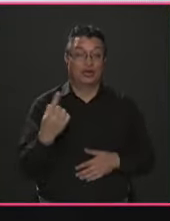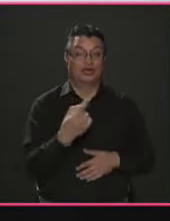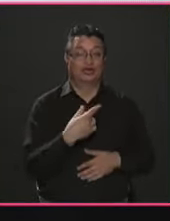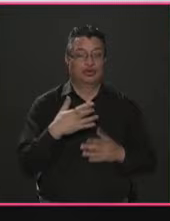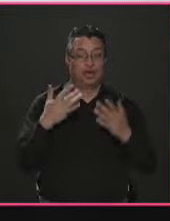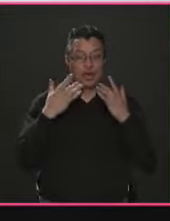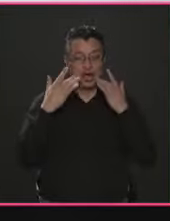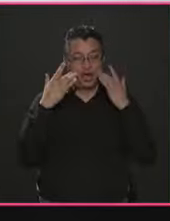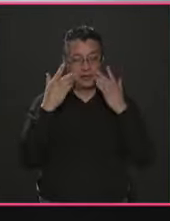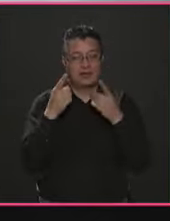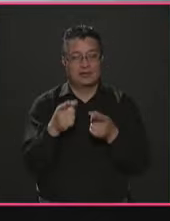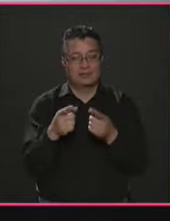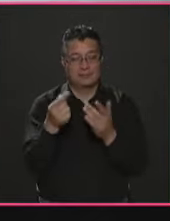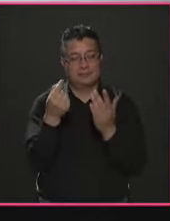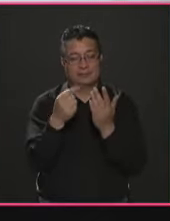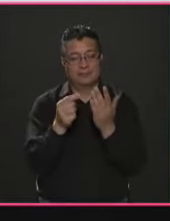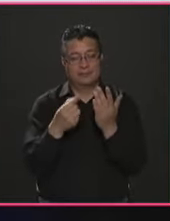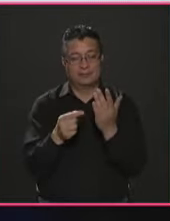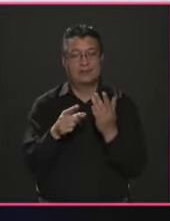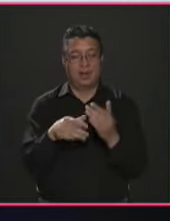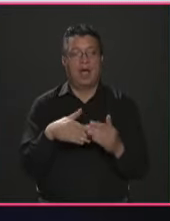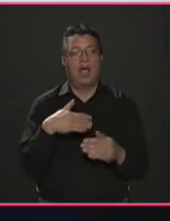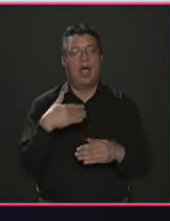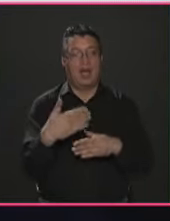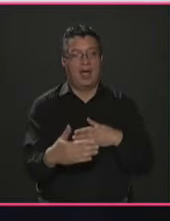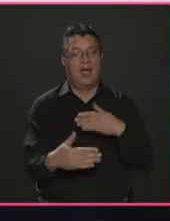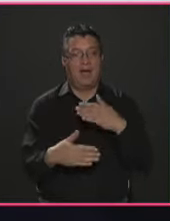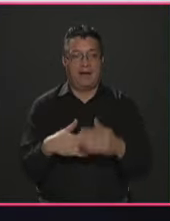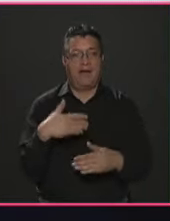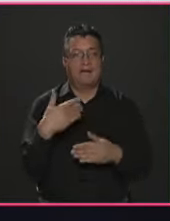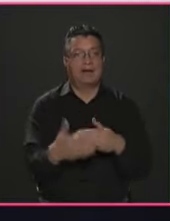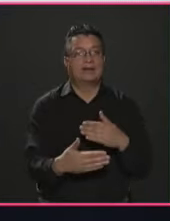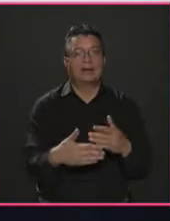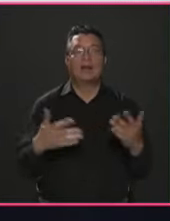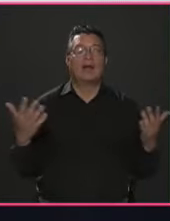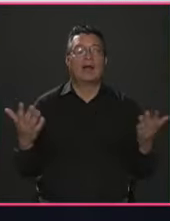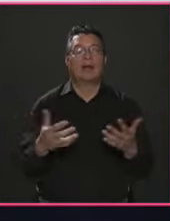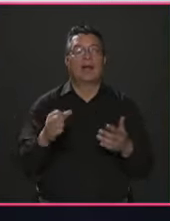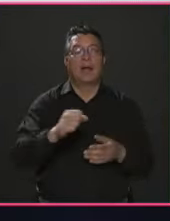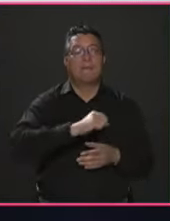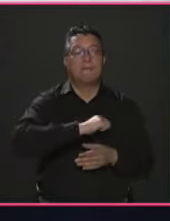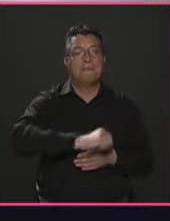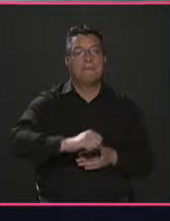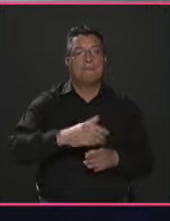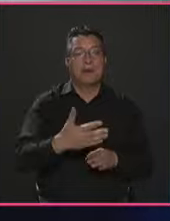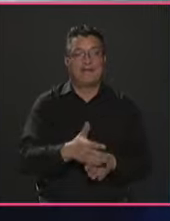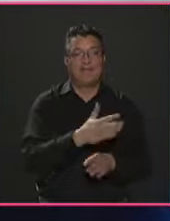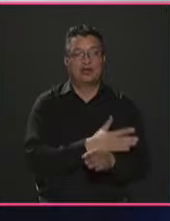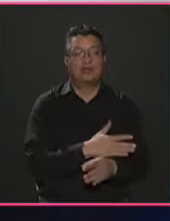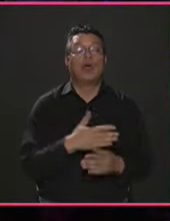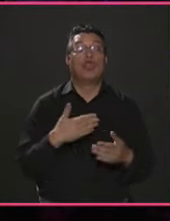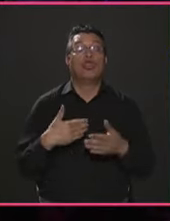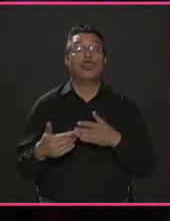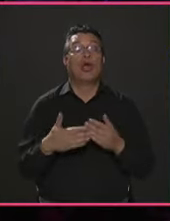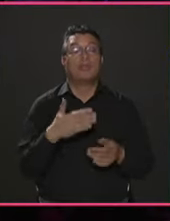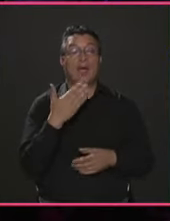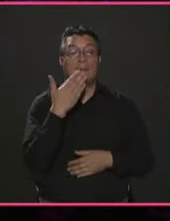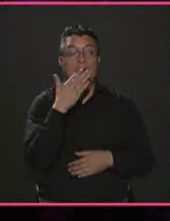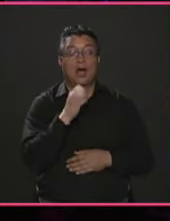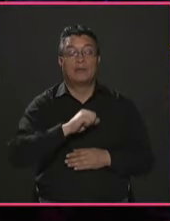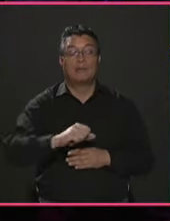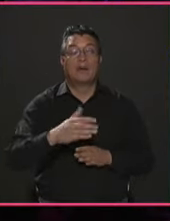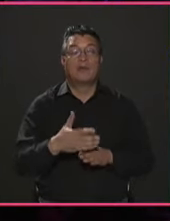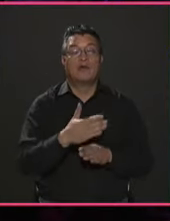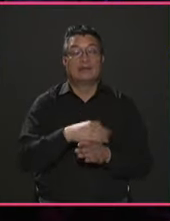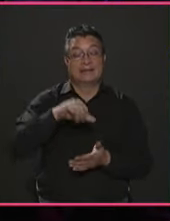esos resultados pero también quisimos avanzar a la prevención y dónde Es mejor prevenir no en los